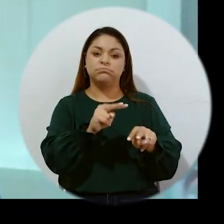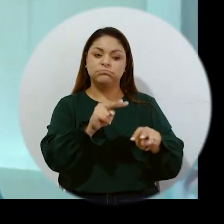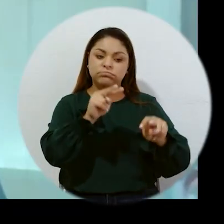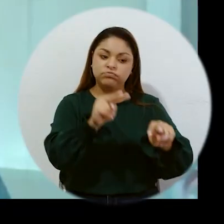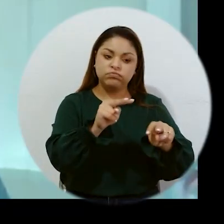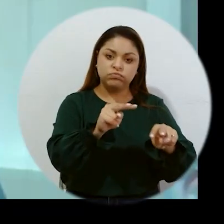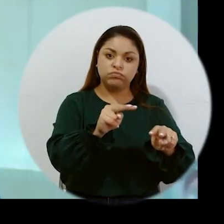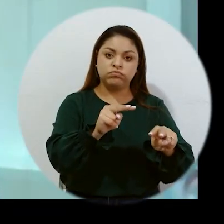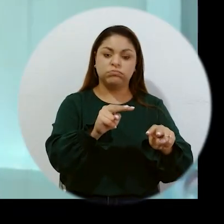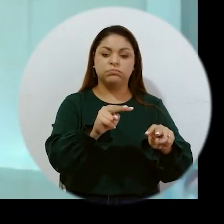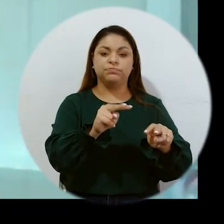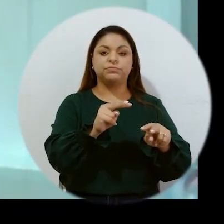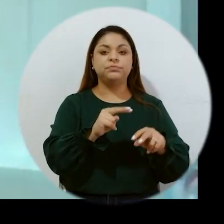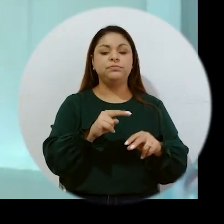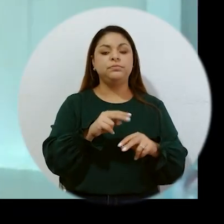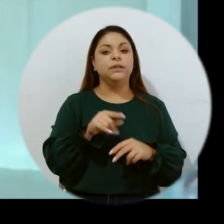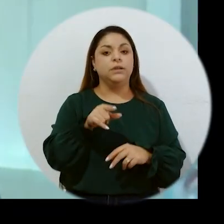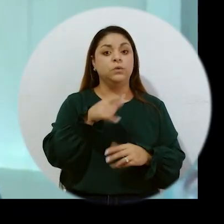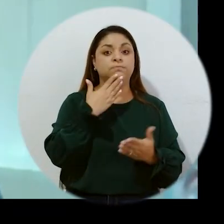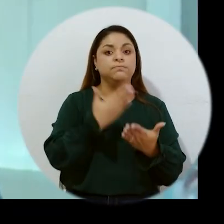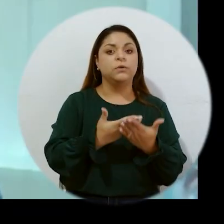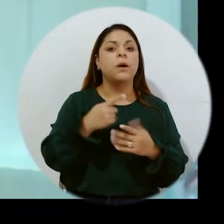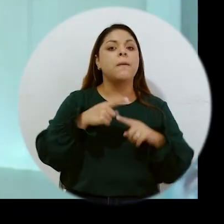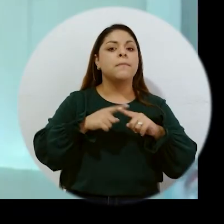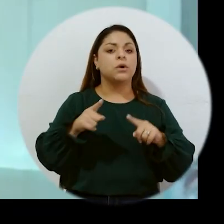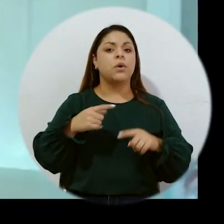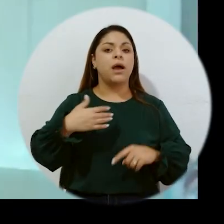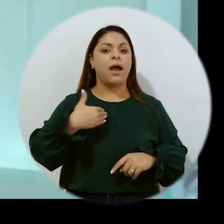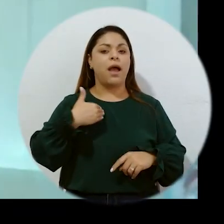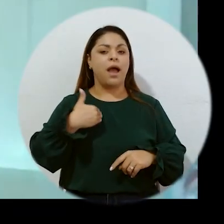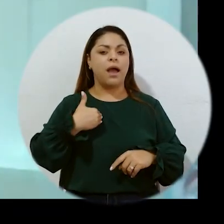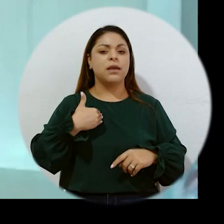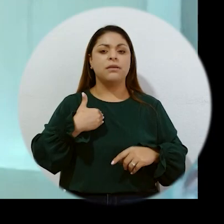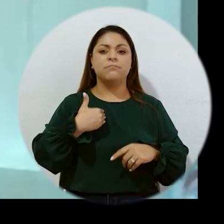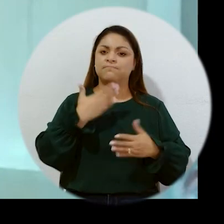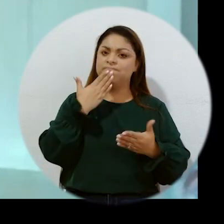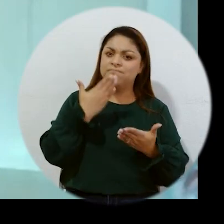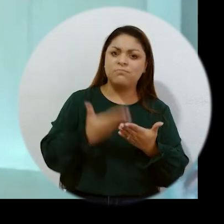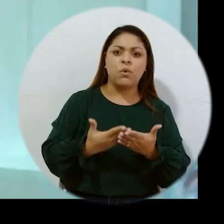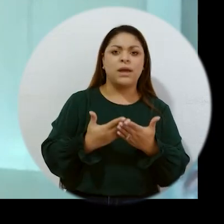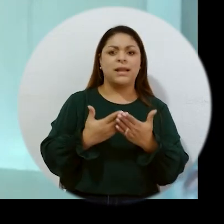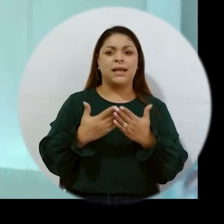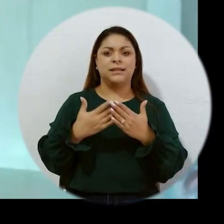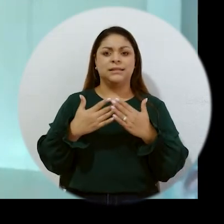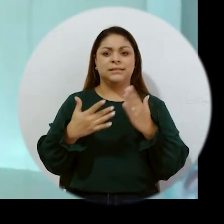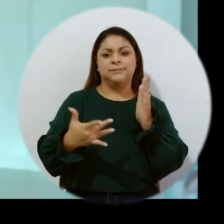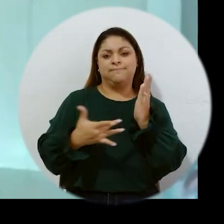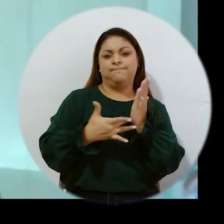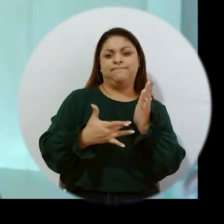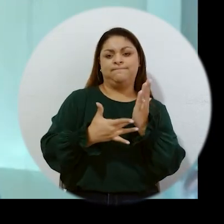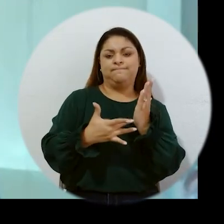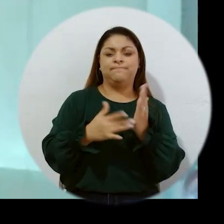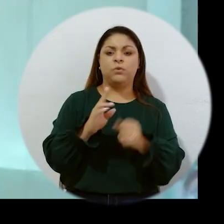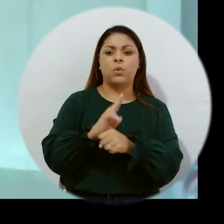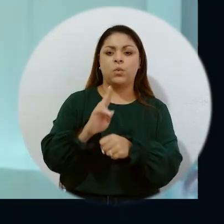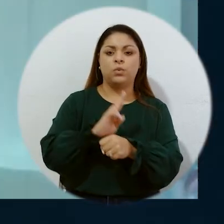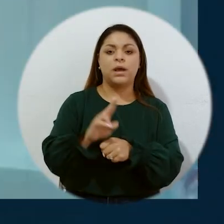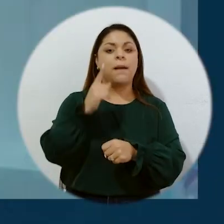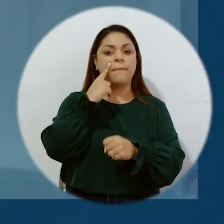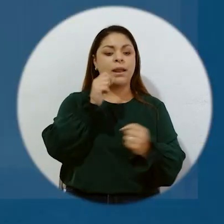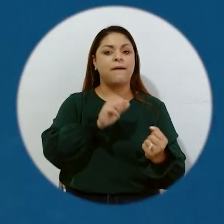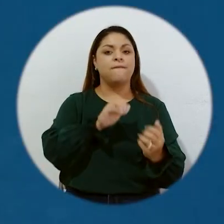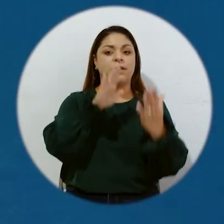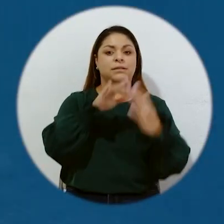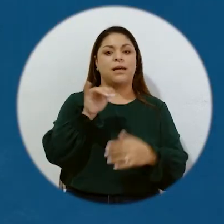vigilancia cuerpo a cuerpo, yo creo que eso ya no tiene mucho sentido, pero sí tenemos grandes capacidades tecnológicas para hacer frente